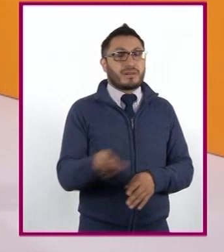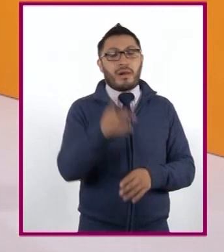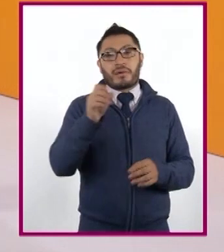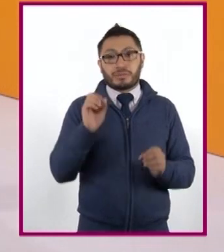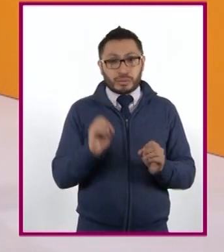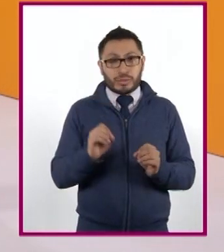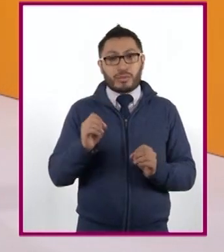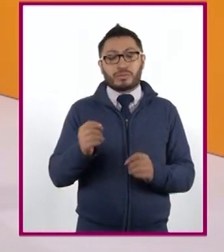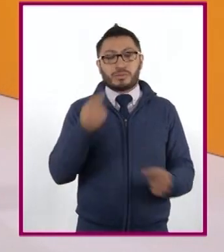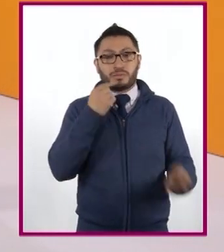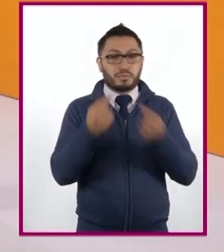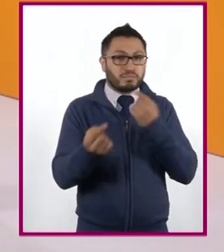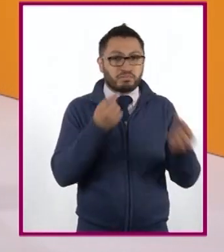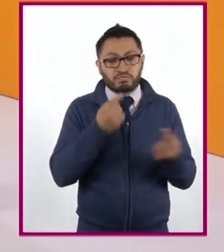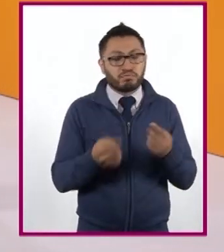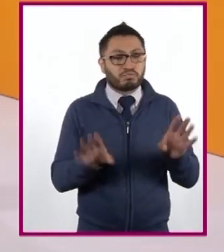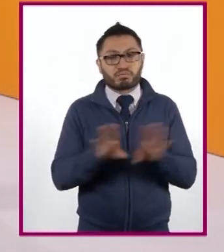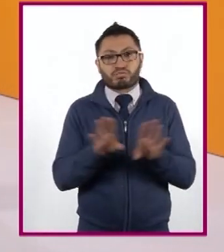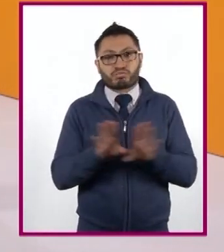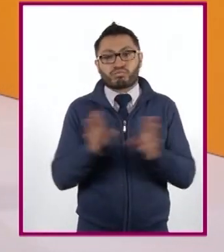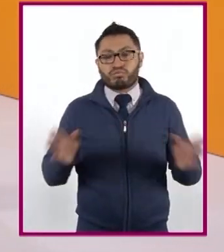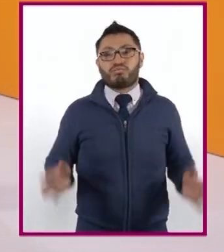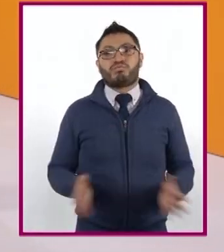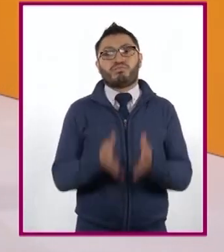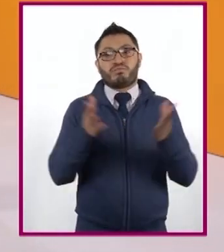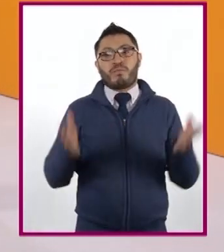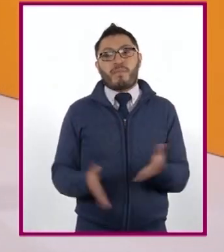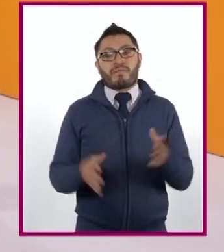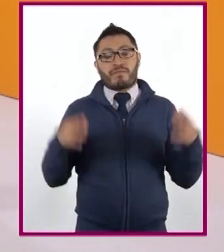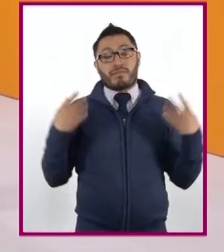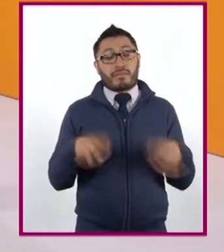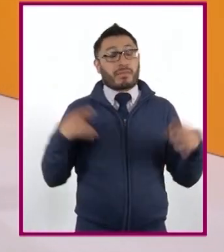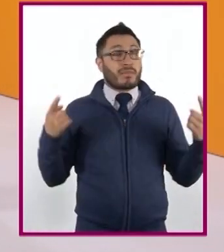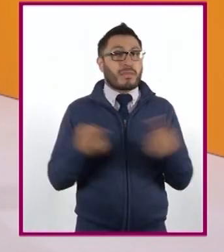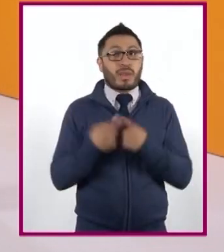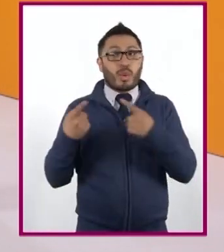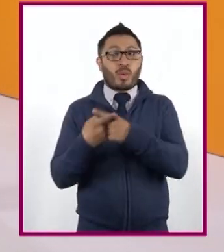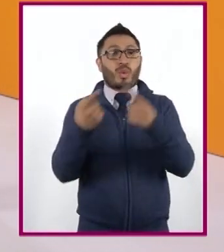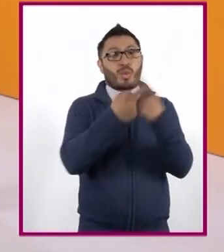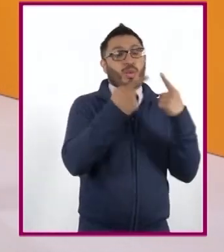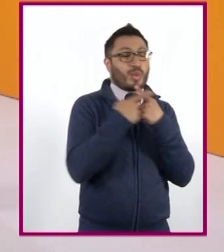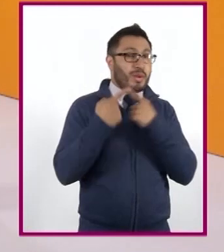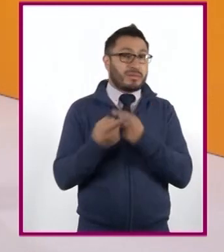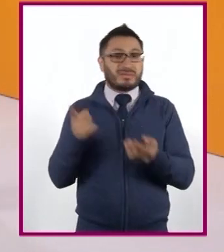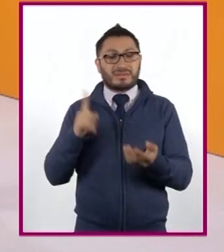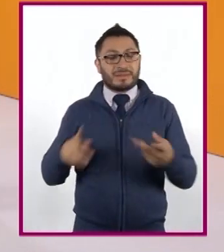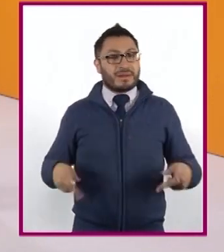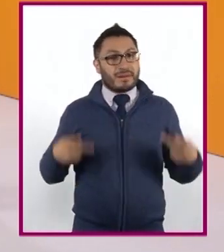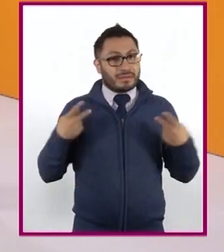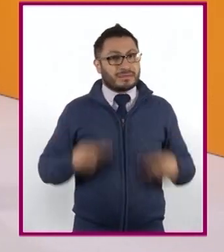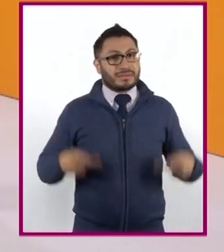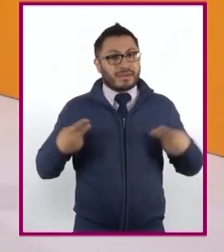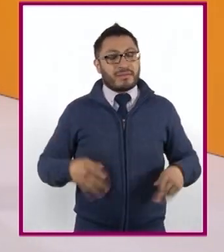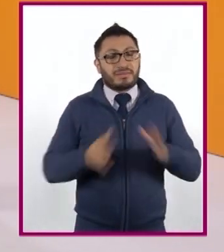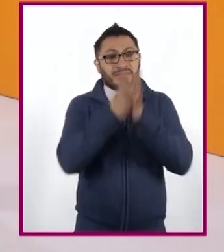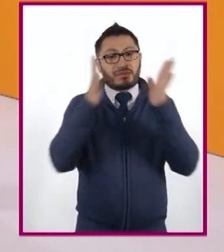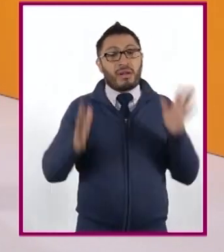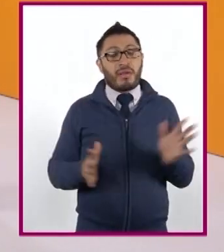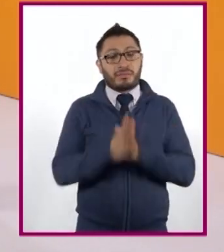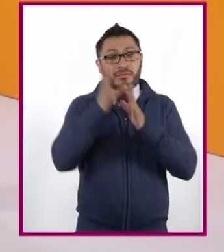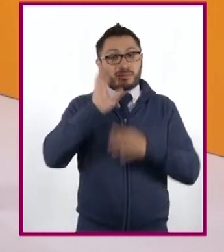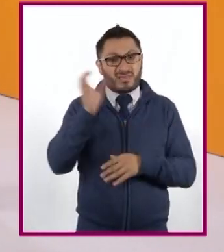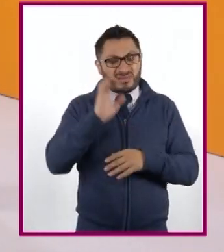hasta comentarios que fomenten las controversias entre los panelistas cada vez que la intensidad de